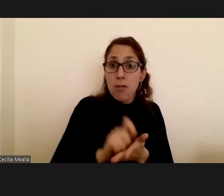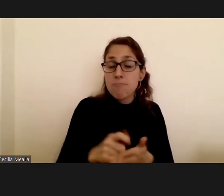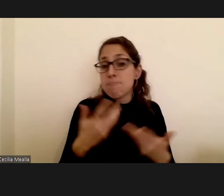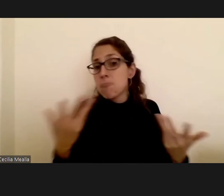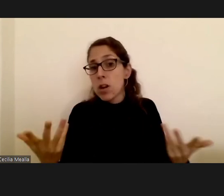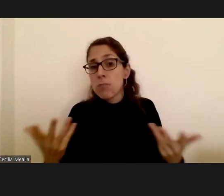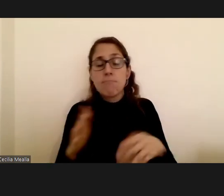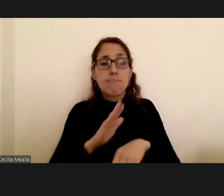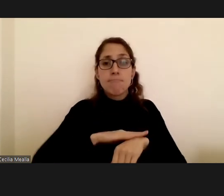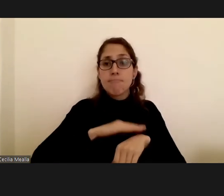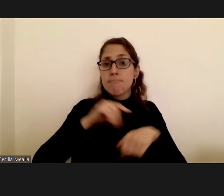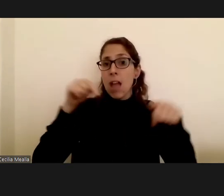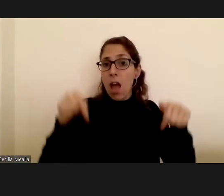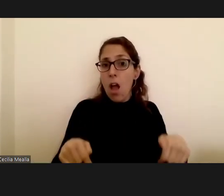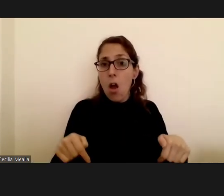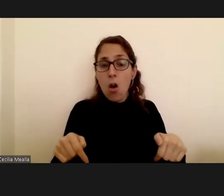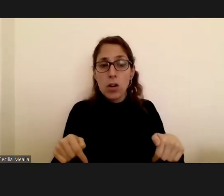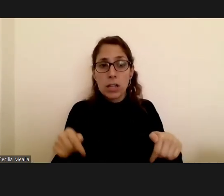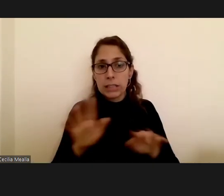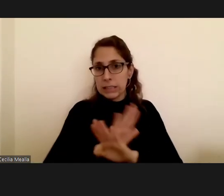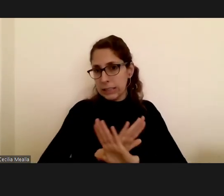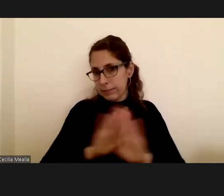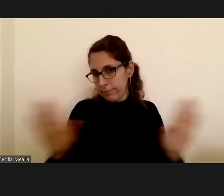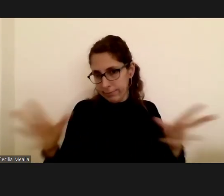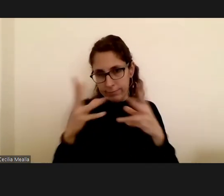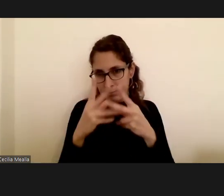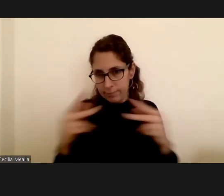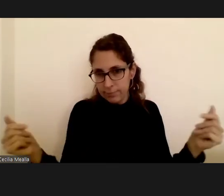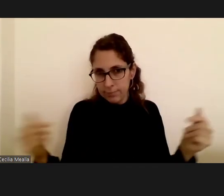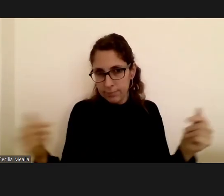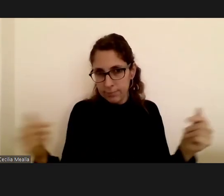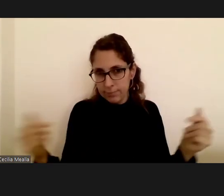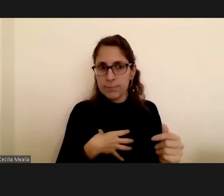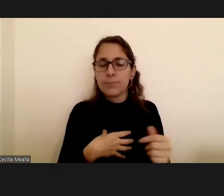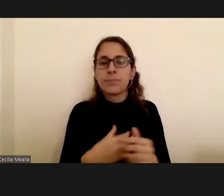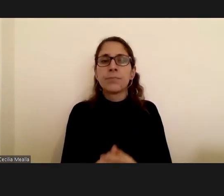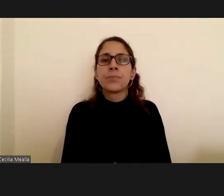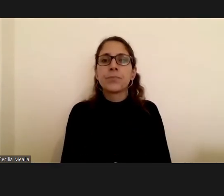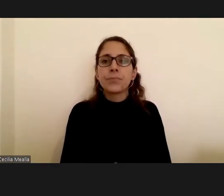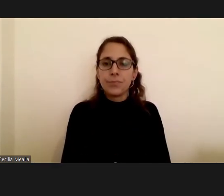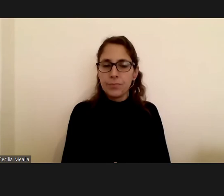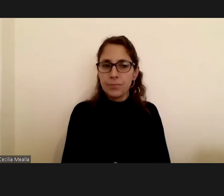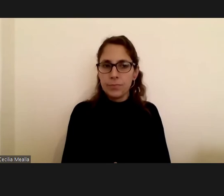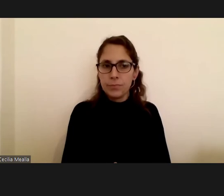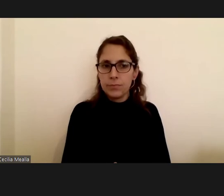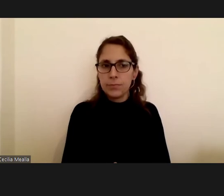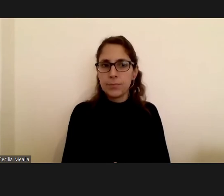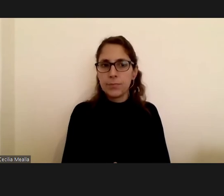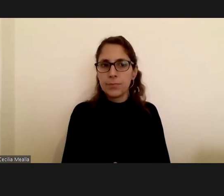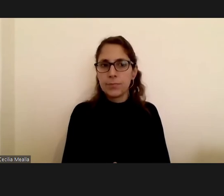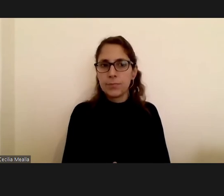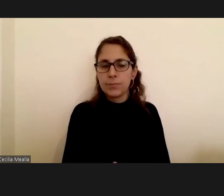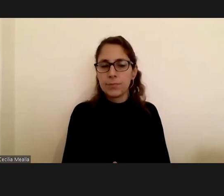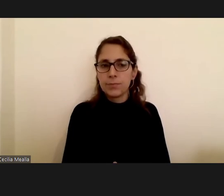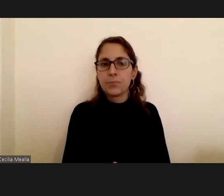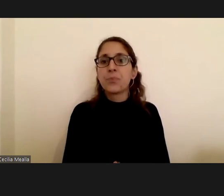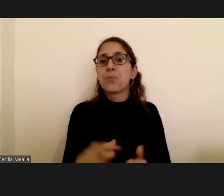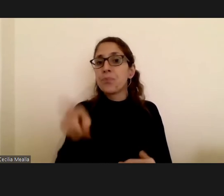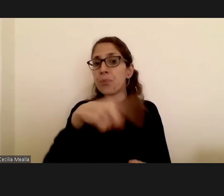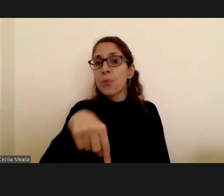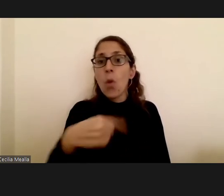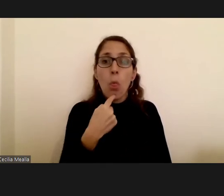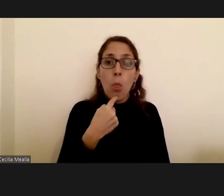ahora ya damos por terminada la clase y cualquier